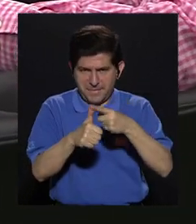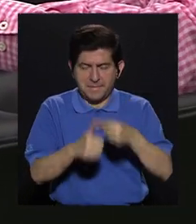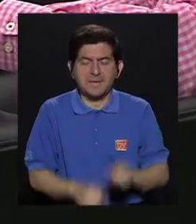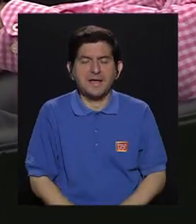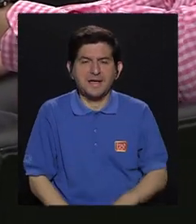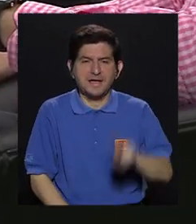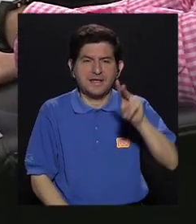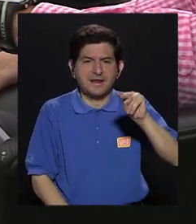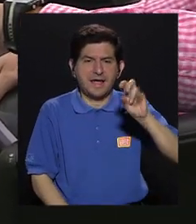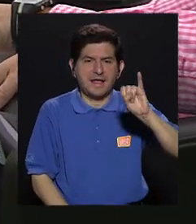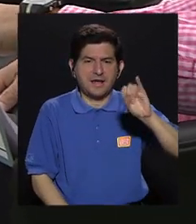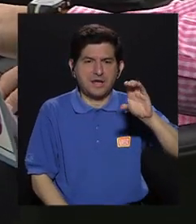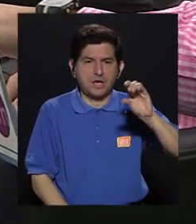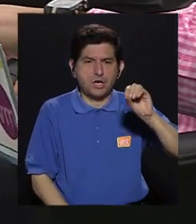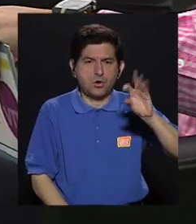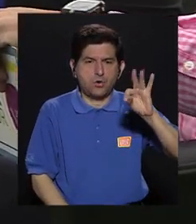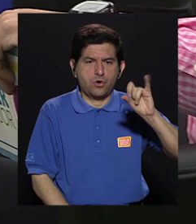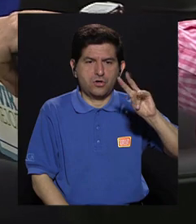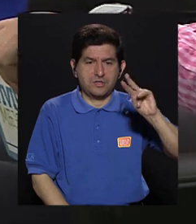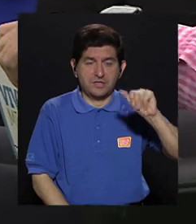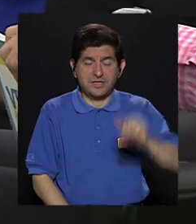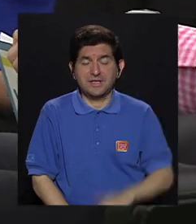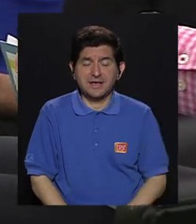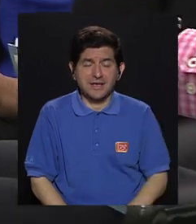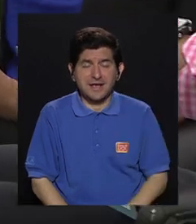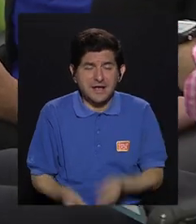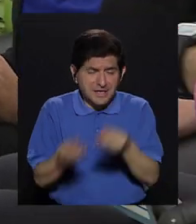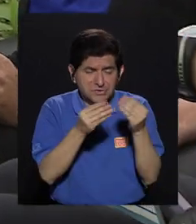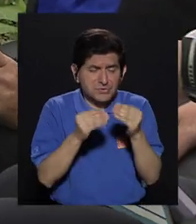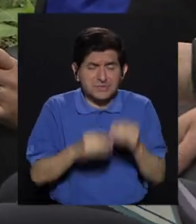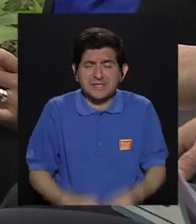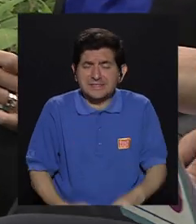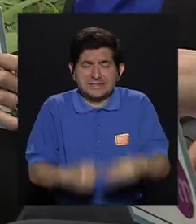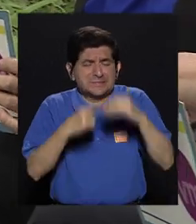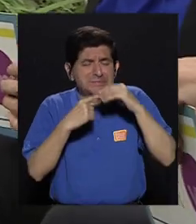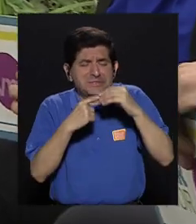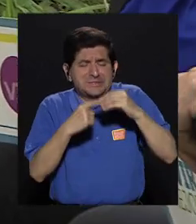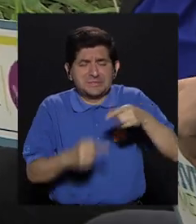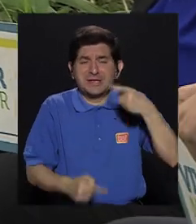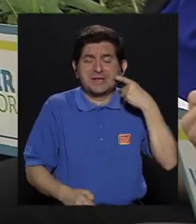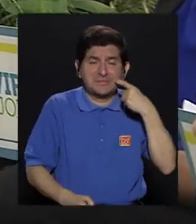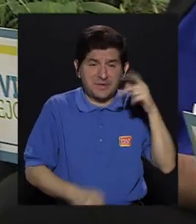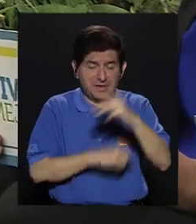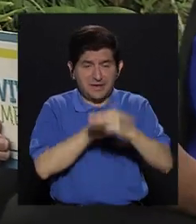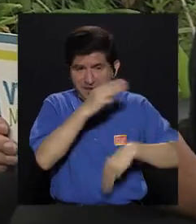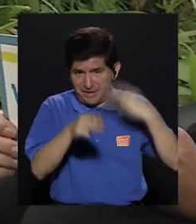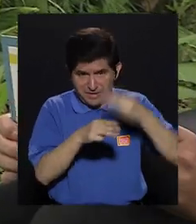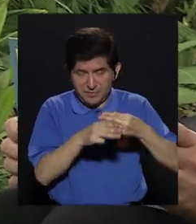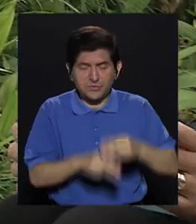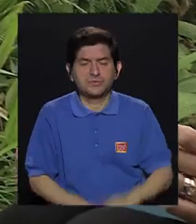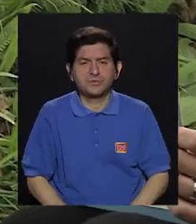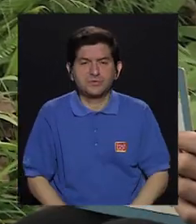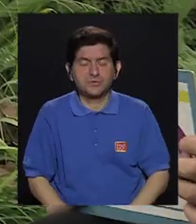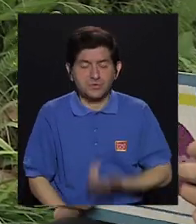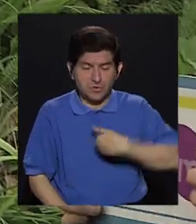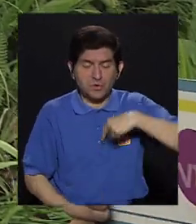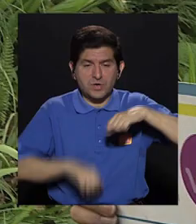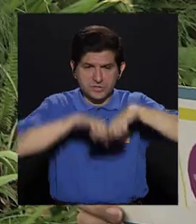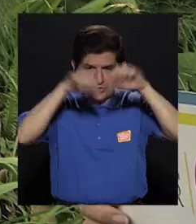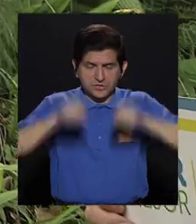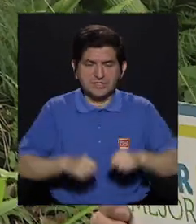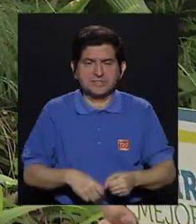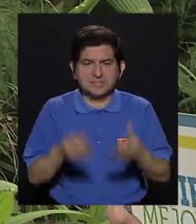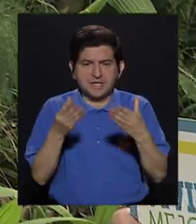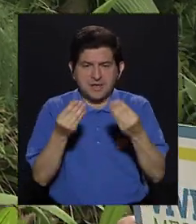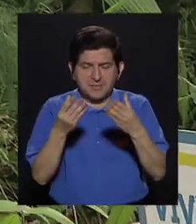es que la nicotina es una de las sustancias más adictivas que hay sobre la Tierra. Que naturalmente nuestro organismo, nuestro sistema